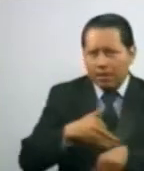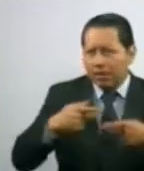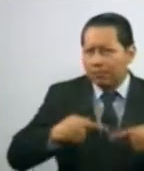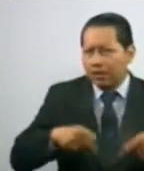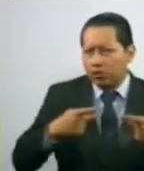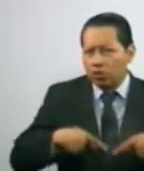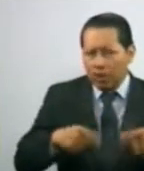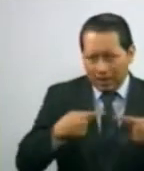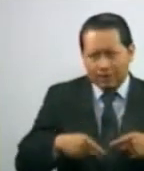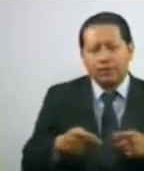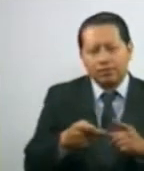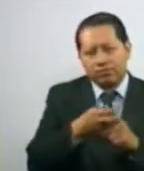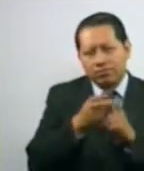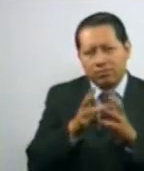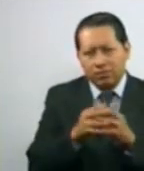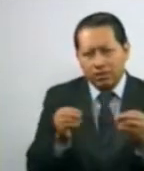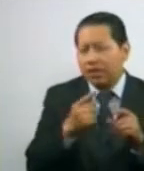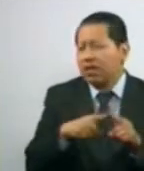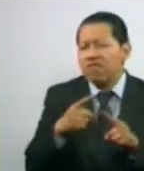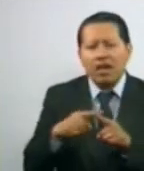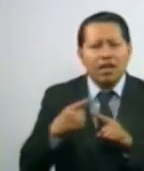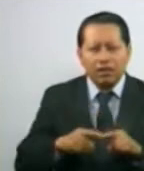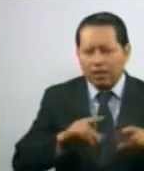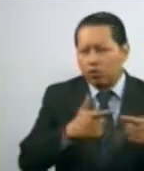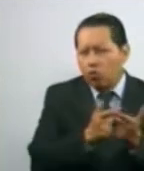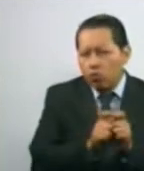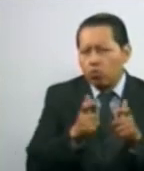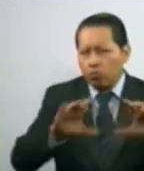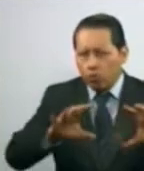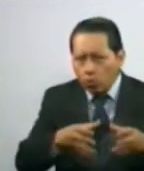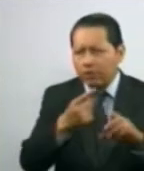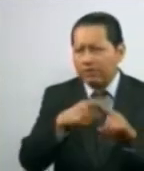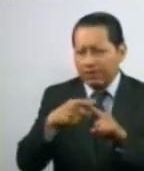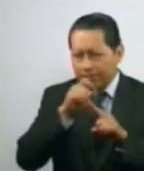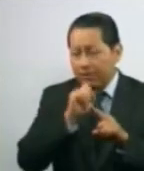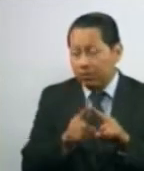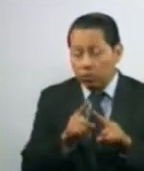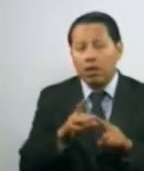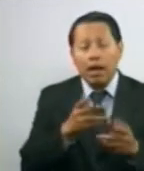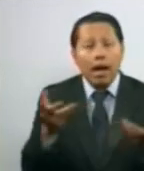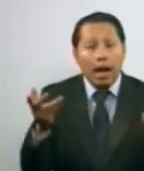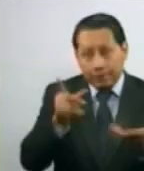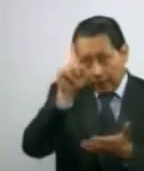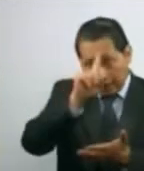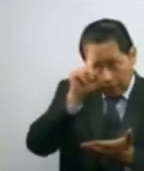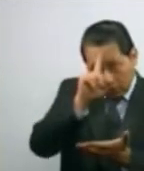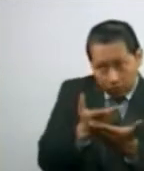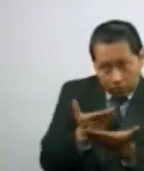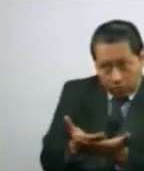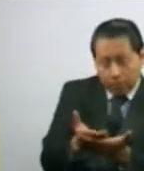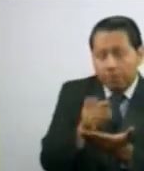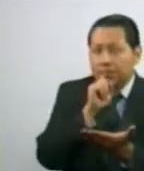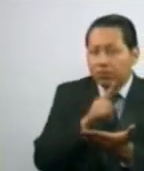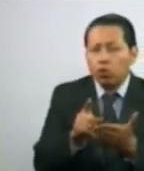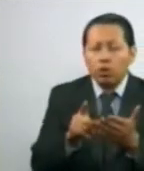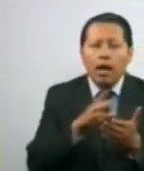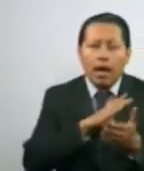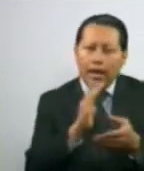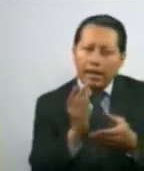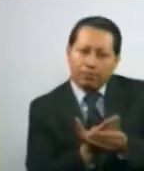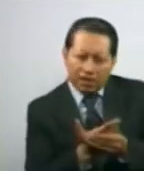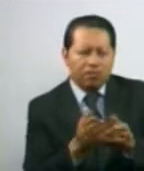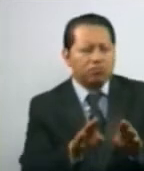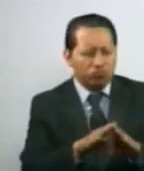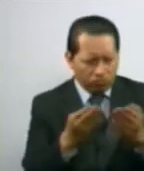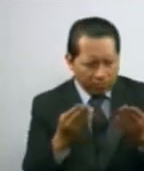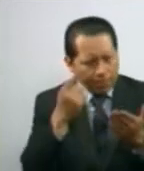personas desaparecidas a través de distintos colectivos. Ha emitido recomendaciones, ha abierto expedientes, pero sin